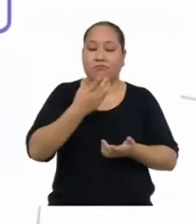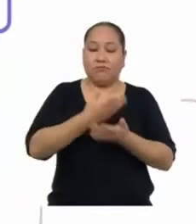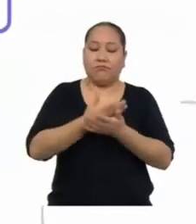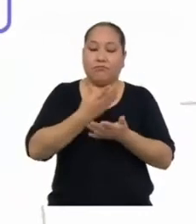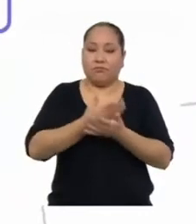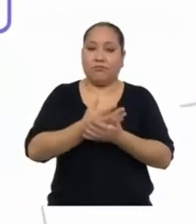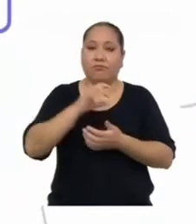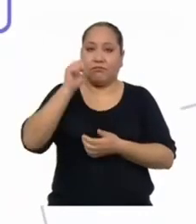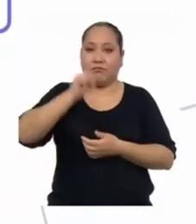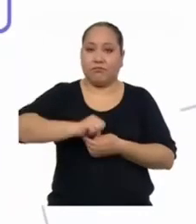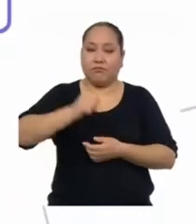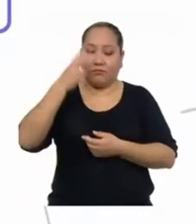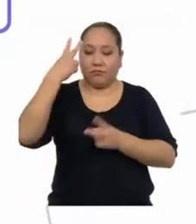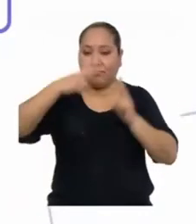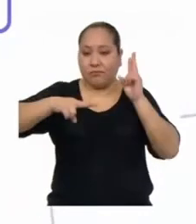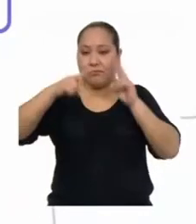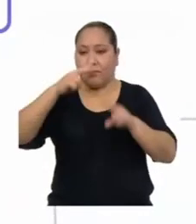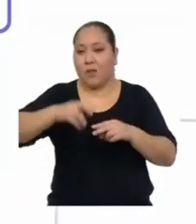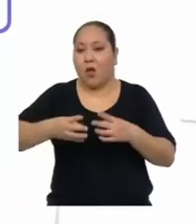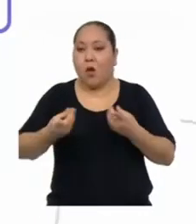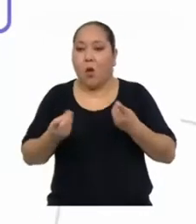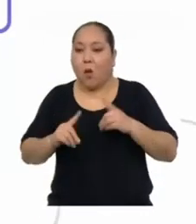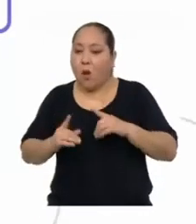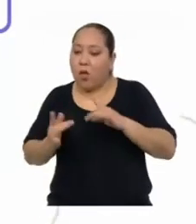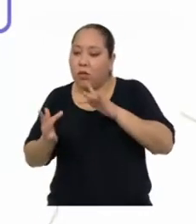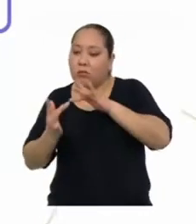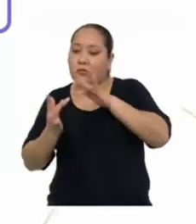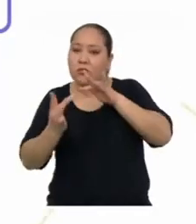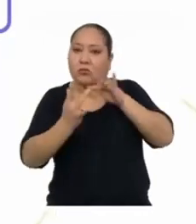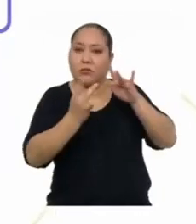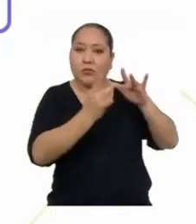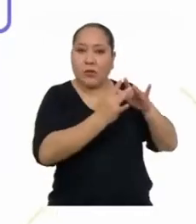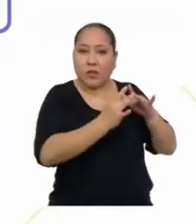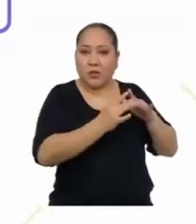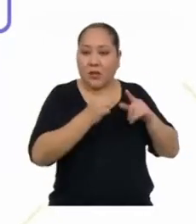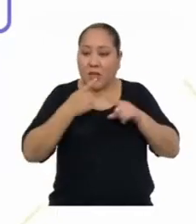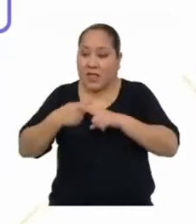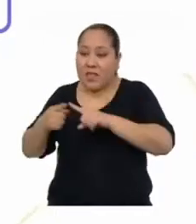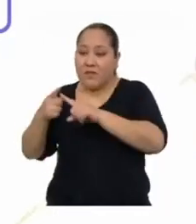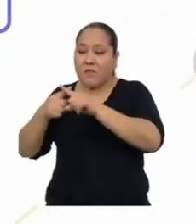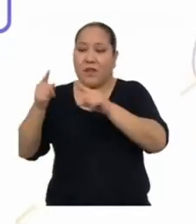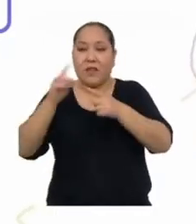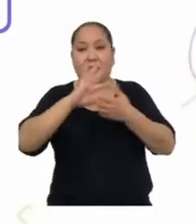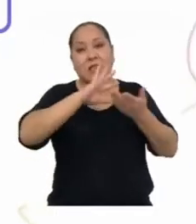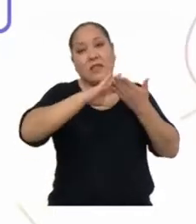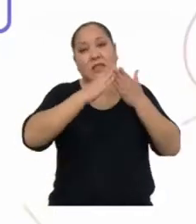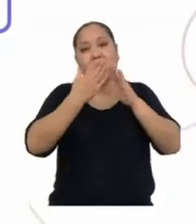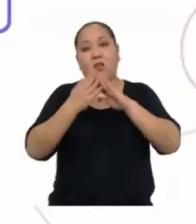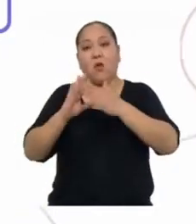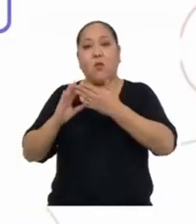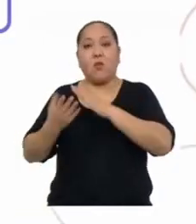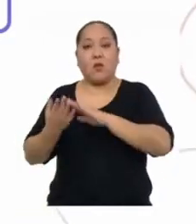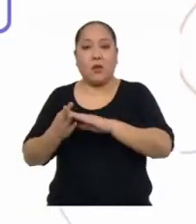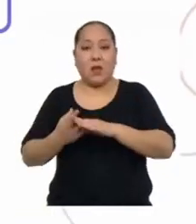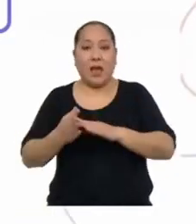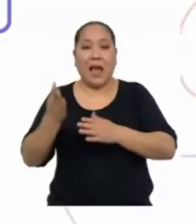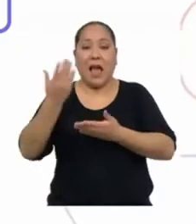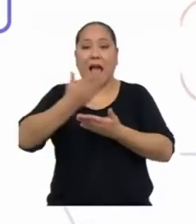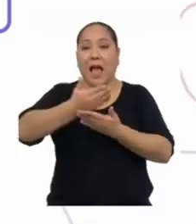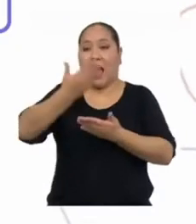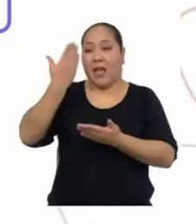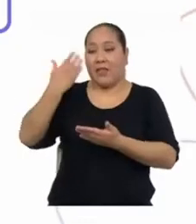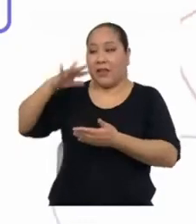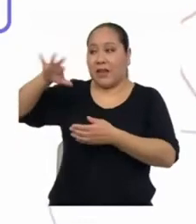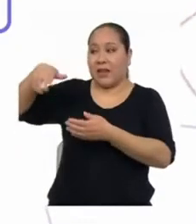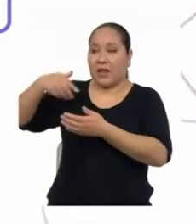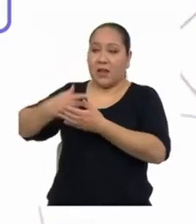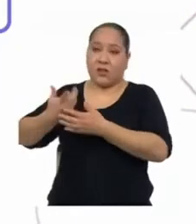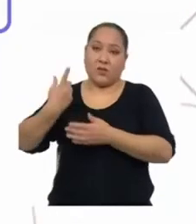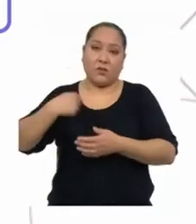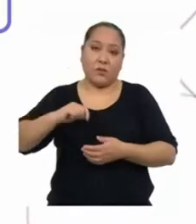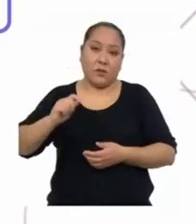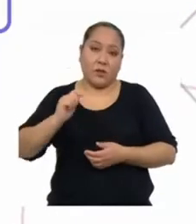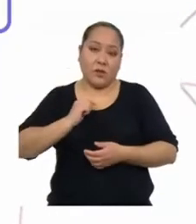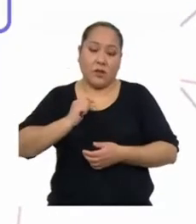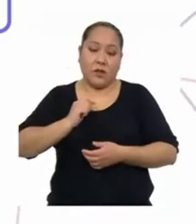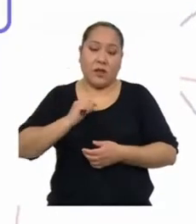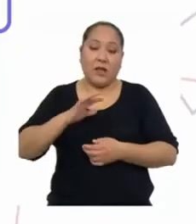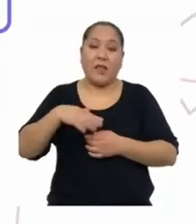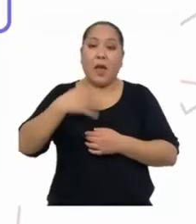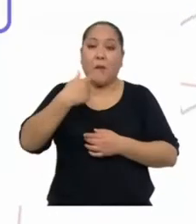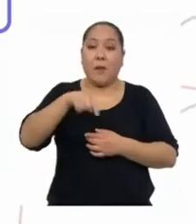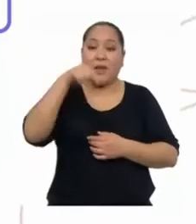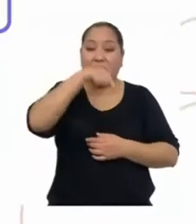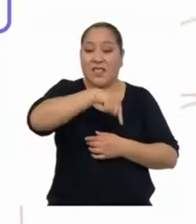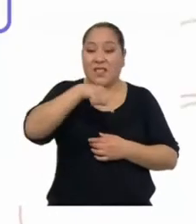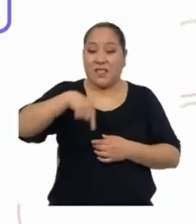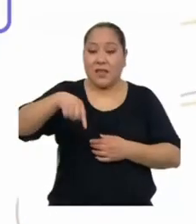los primeros contactos entre comunidades prehispánicas y luego entre estas y los europeos